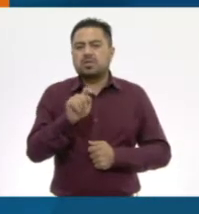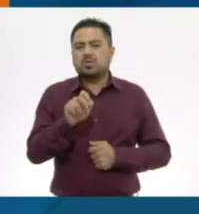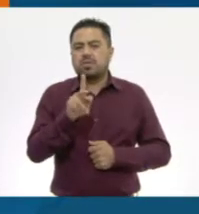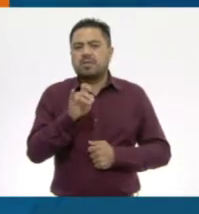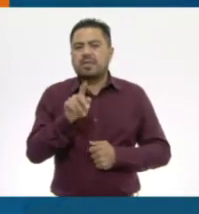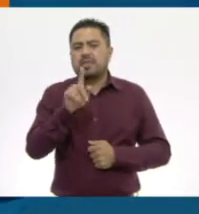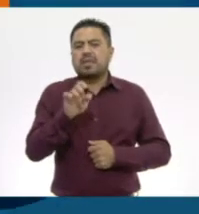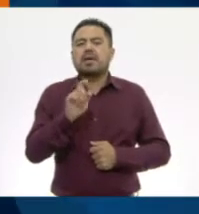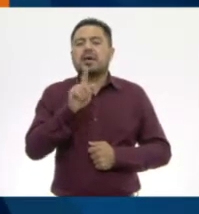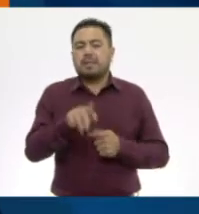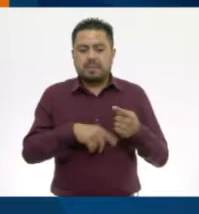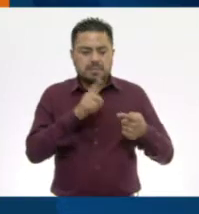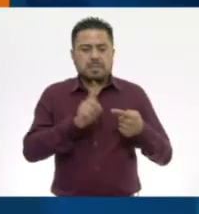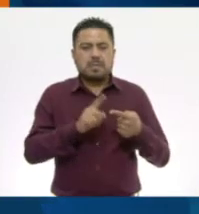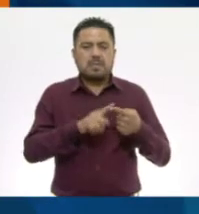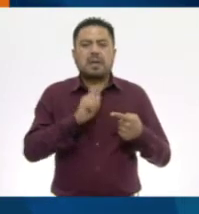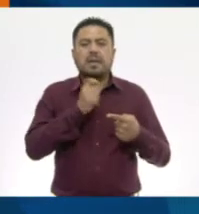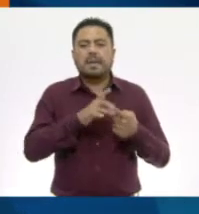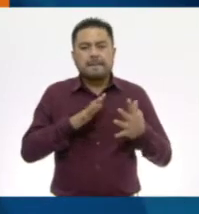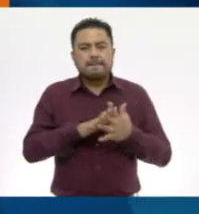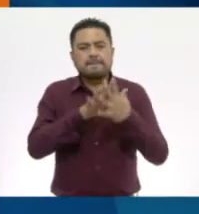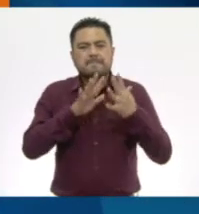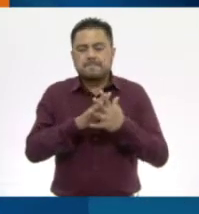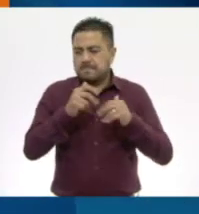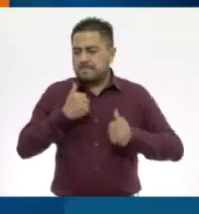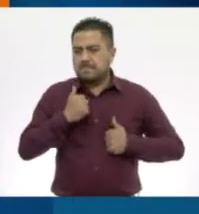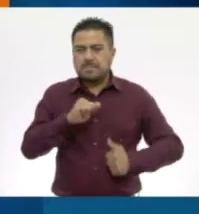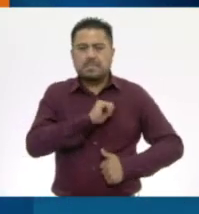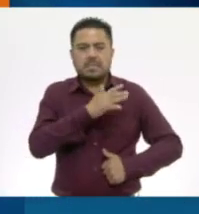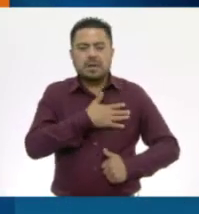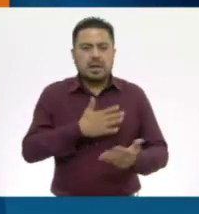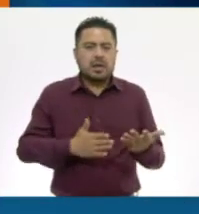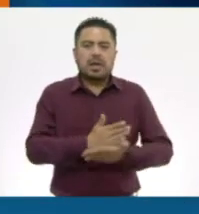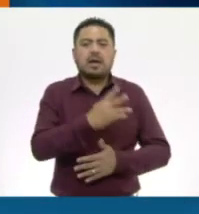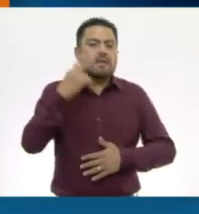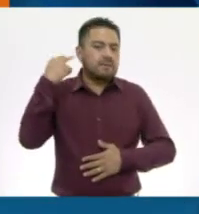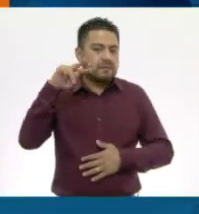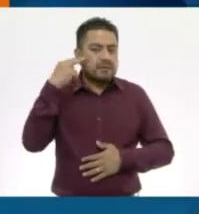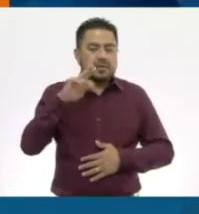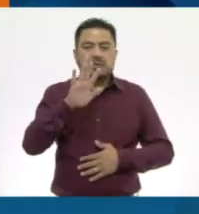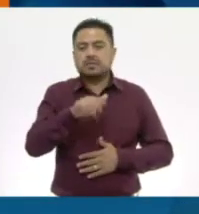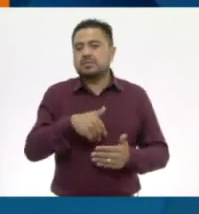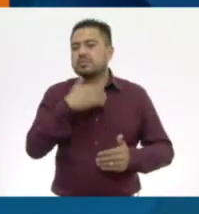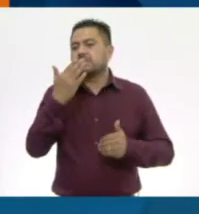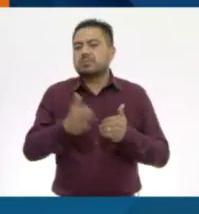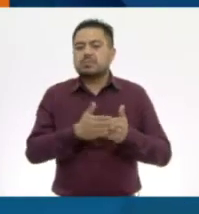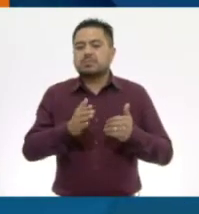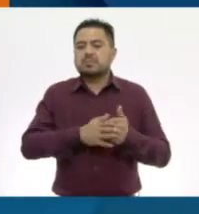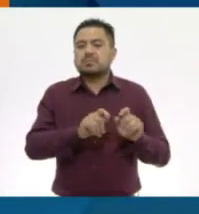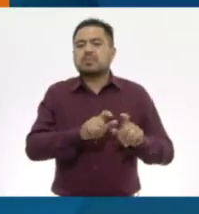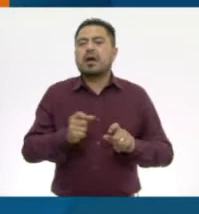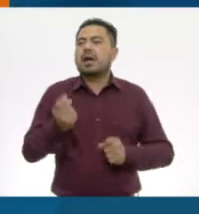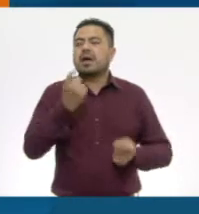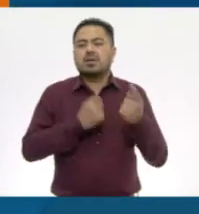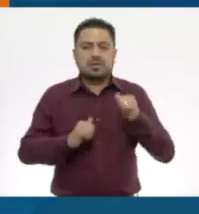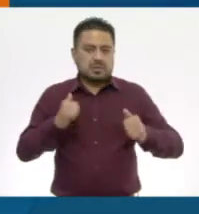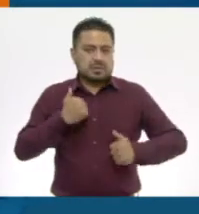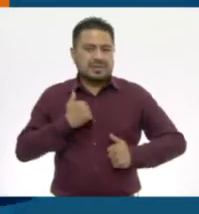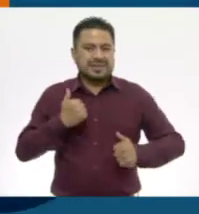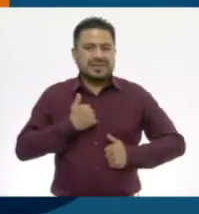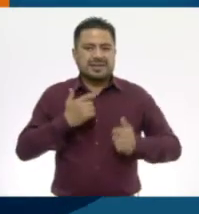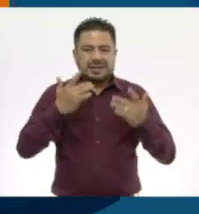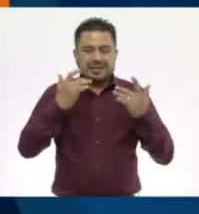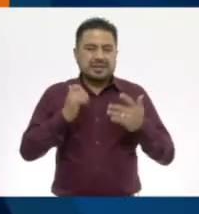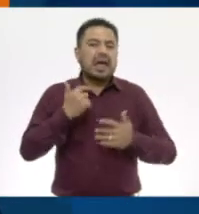El primero, la invasión del ejército español a Veracruz. Siguiente, algunos militares